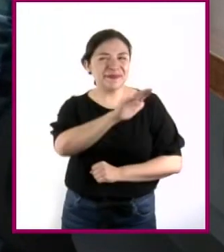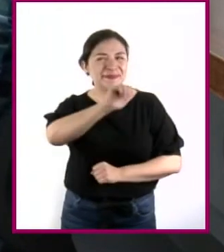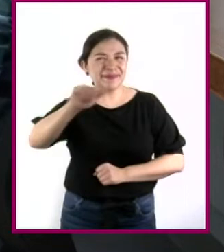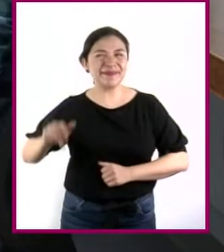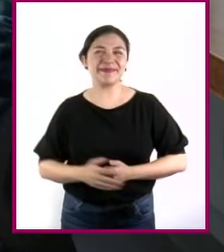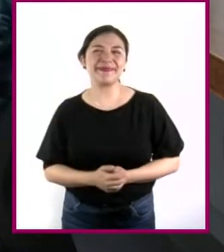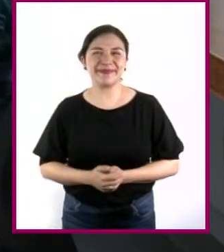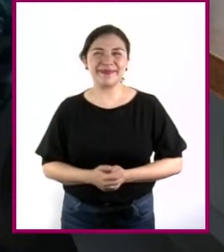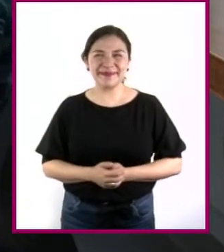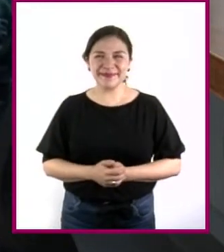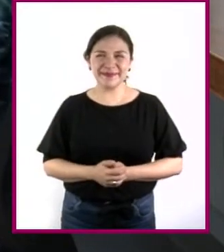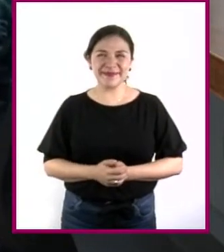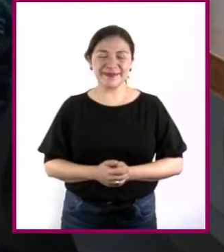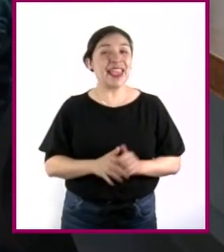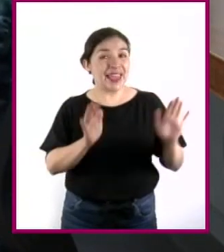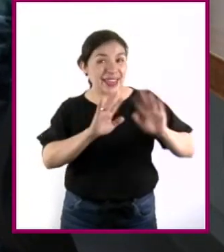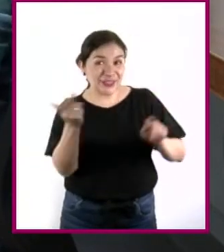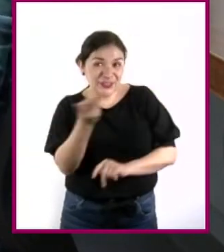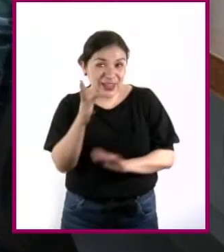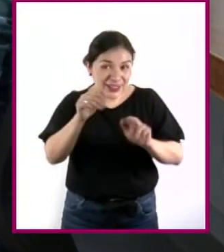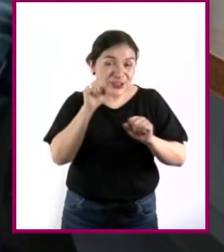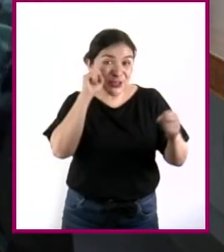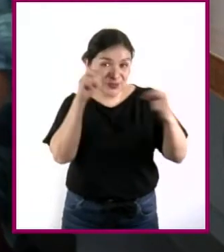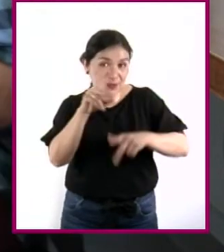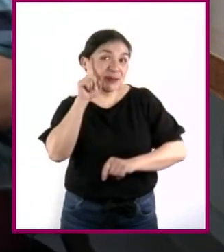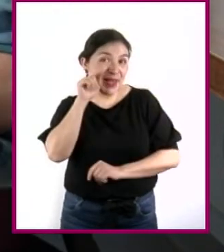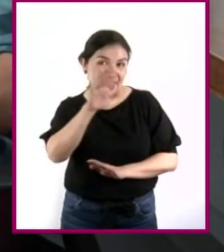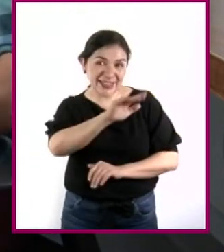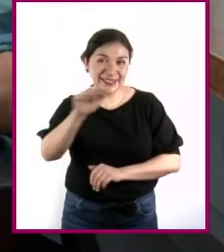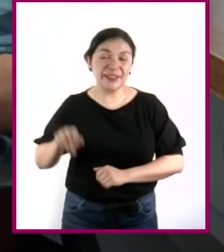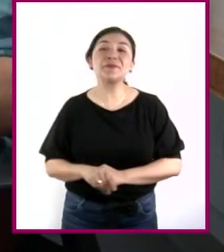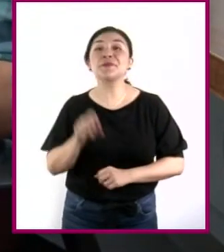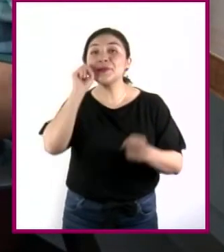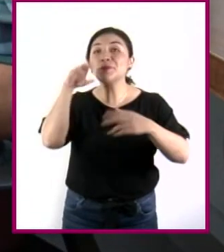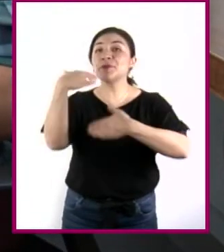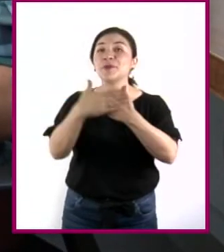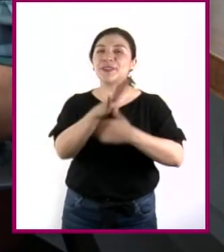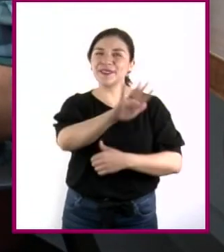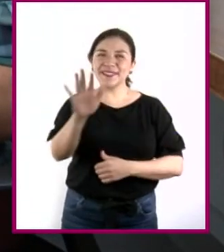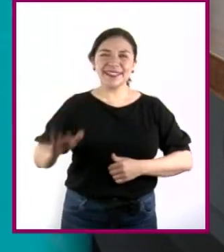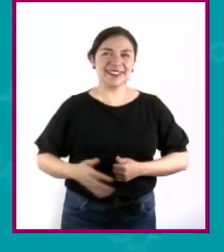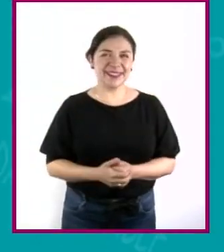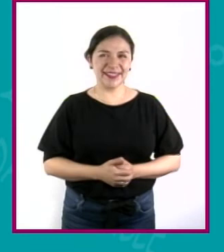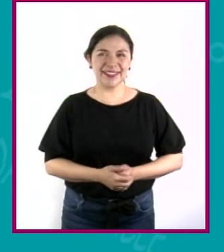luego, Mireya. Adiós, Alfredo. Adiós a ambas. Adiós Mireya. Adiós Frida. Hasta la próxima.